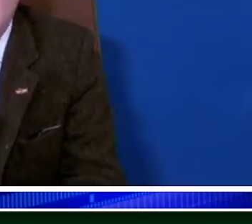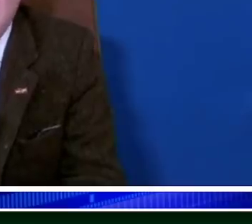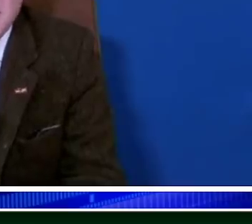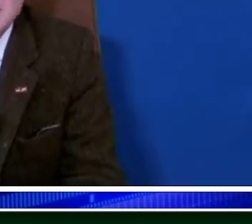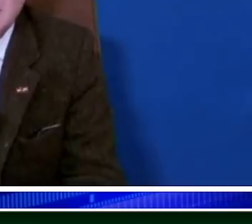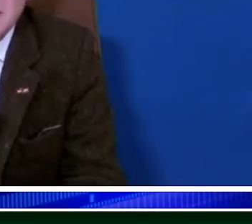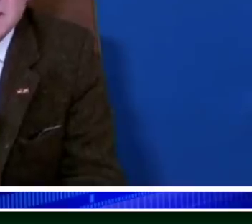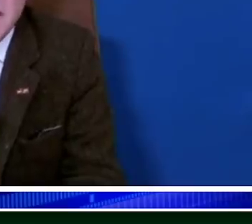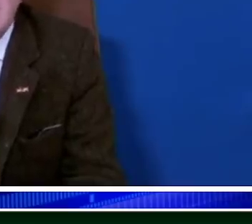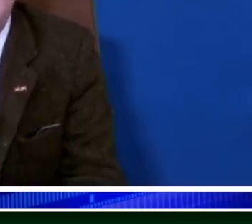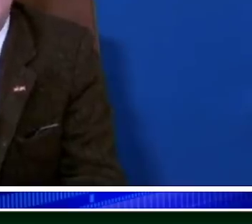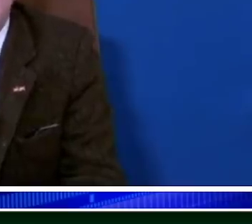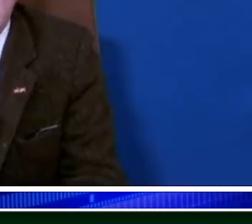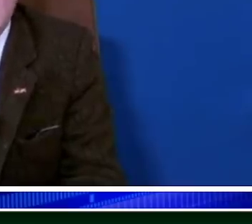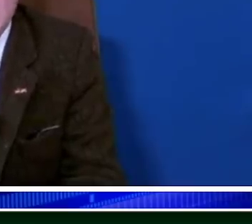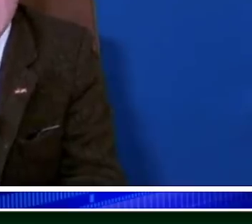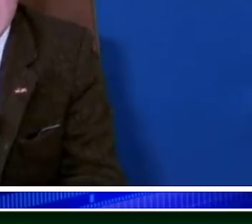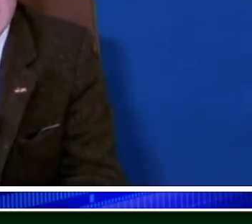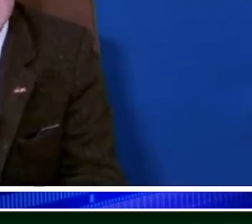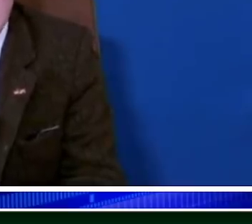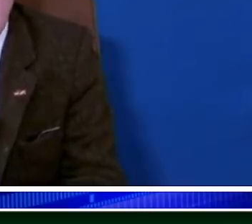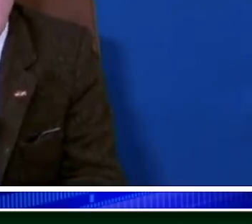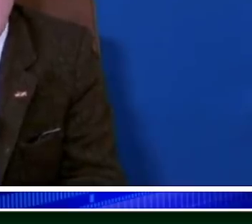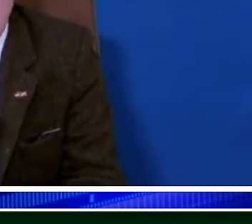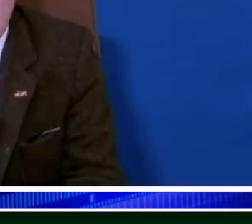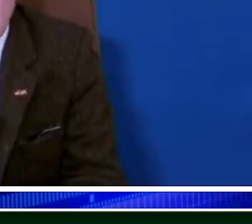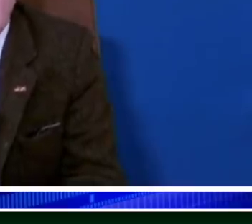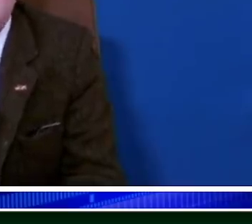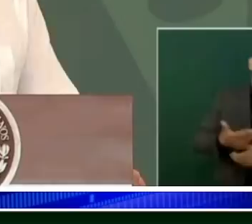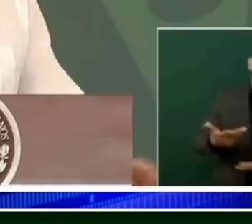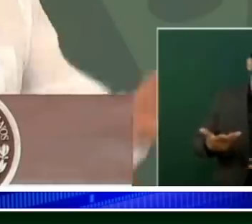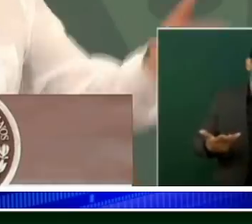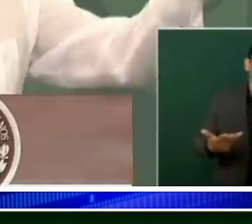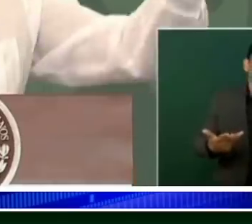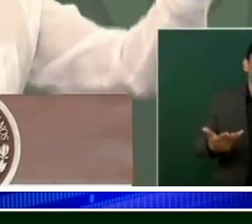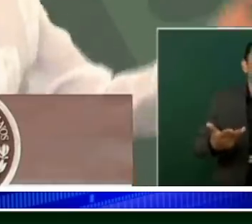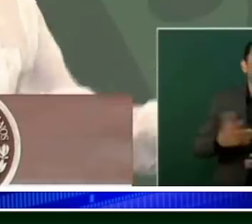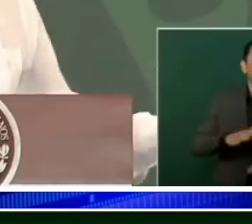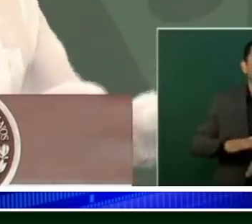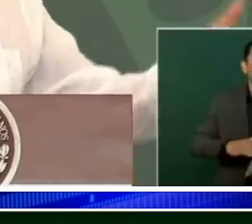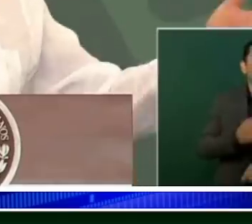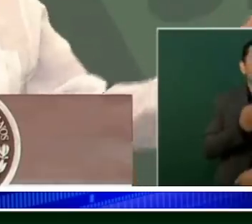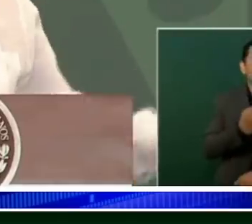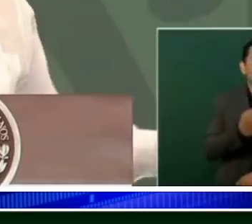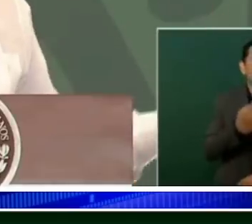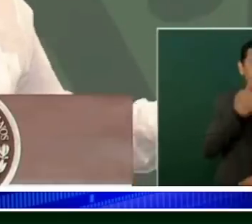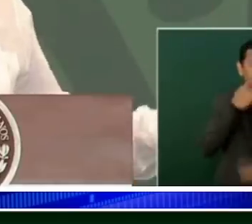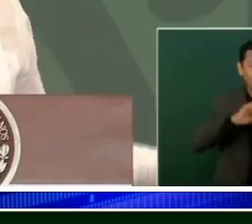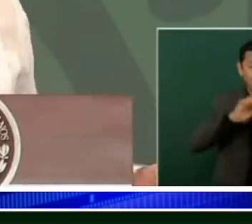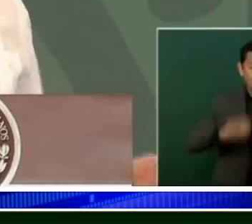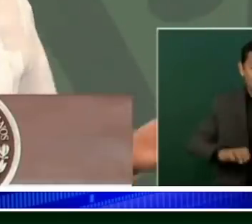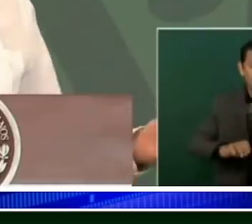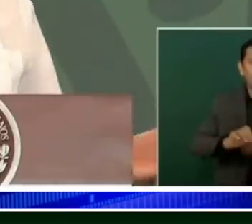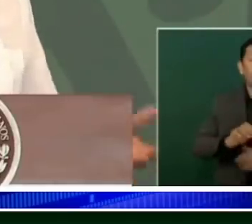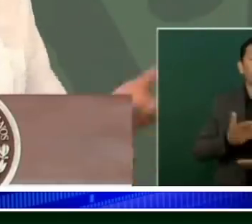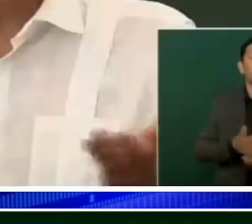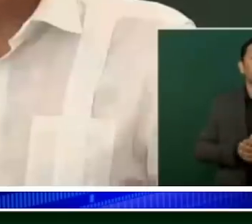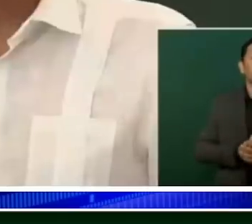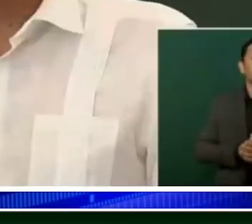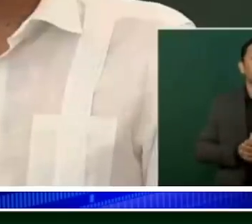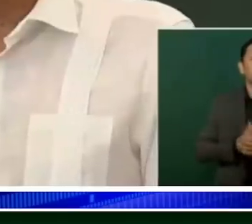y adjetivos fue muy puntual incluso hasta leyó este comunicado Y esto es lo que señaló el presidente sobre estos